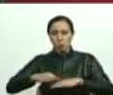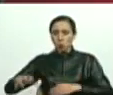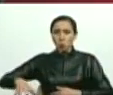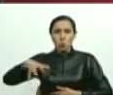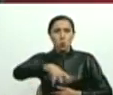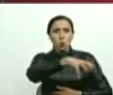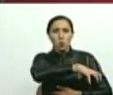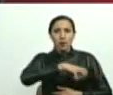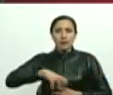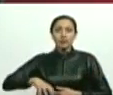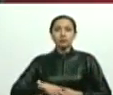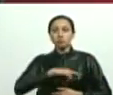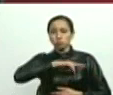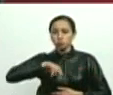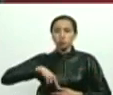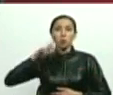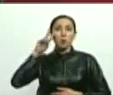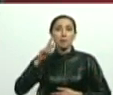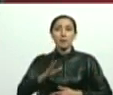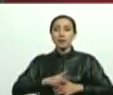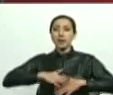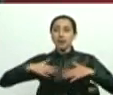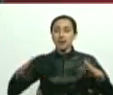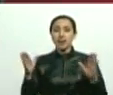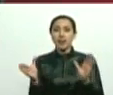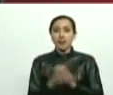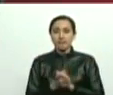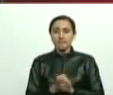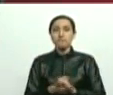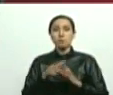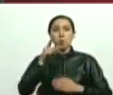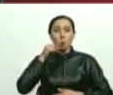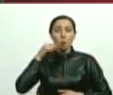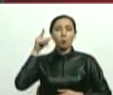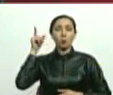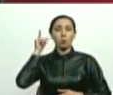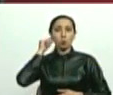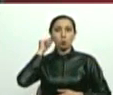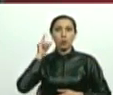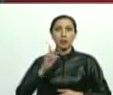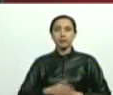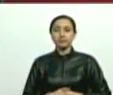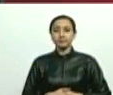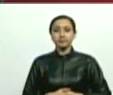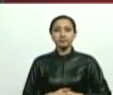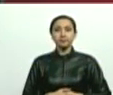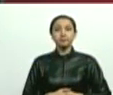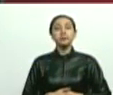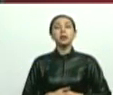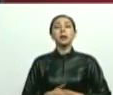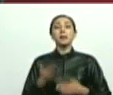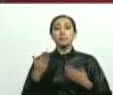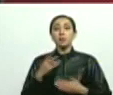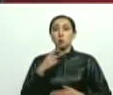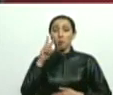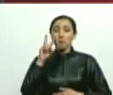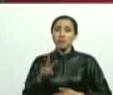Hemos podido ver grandes compañeros y compañeras. pero hemos pedido ver también